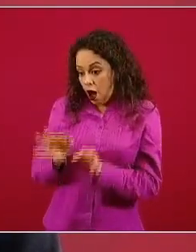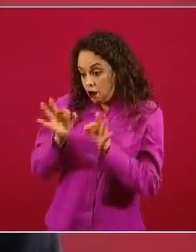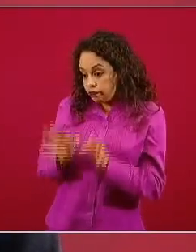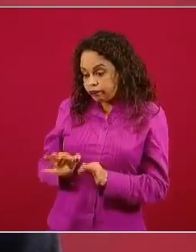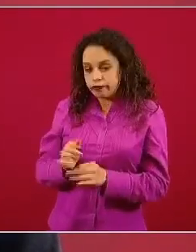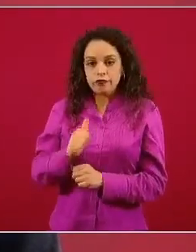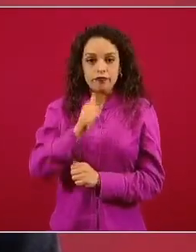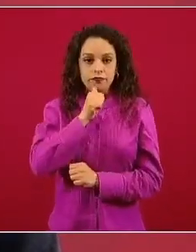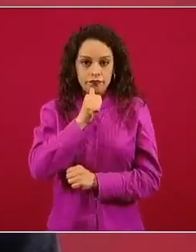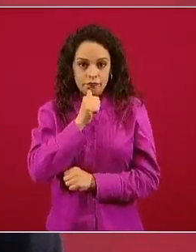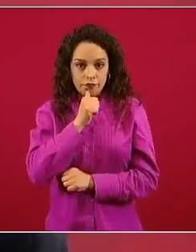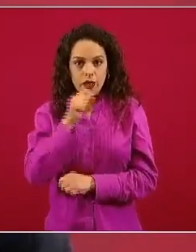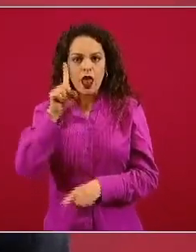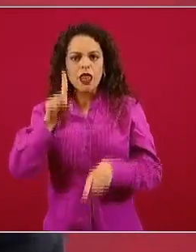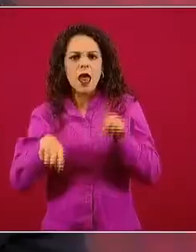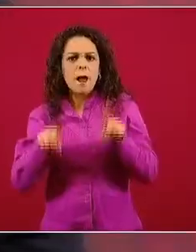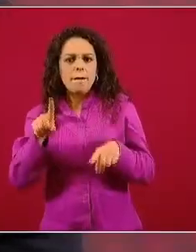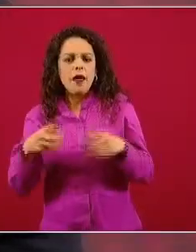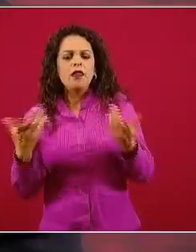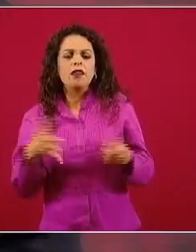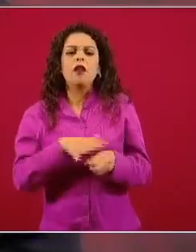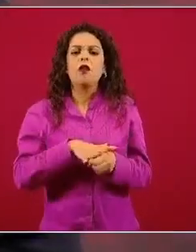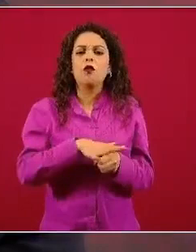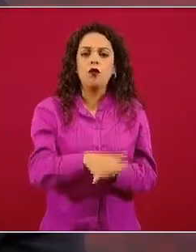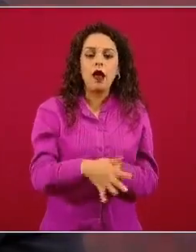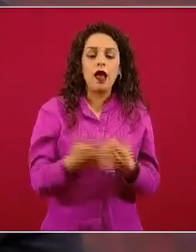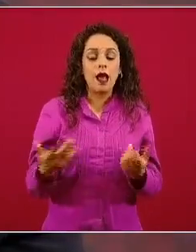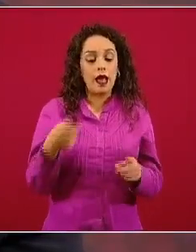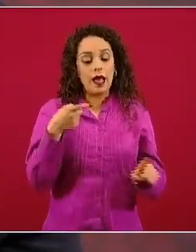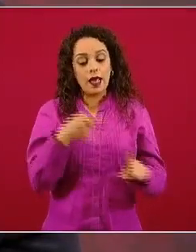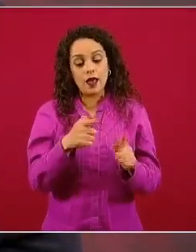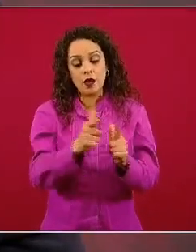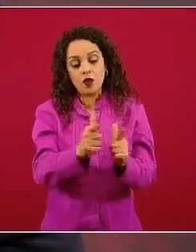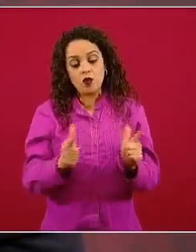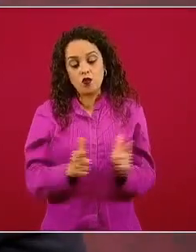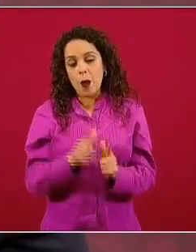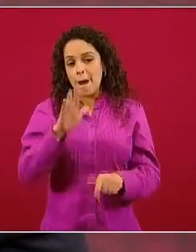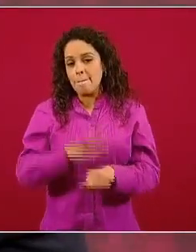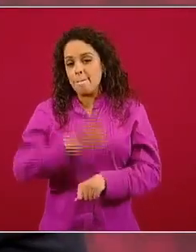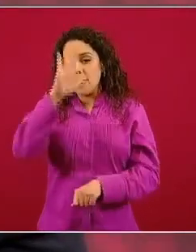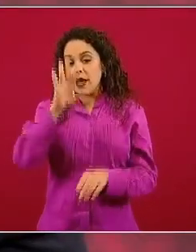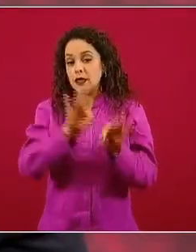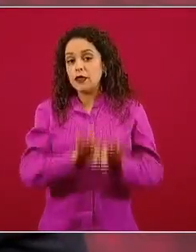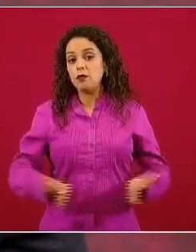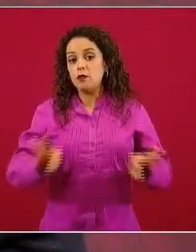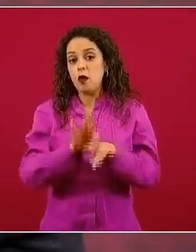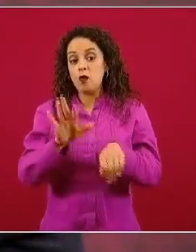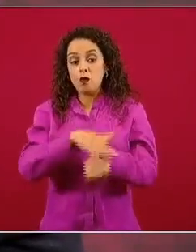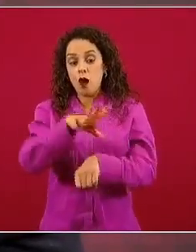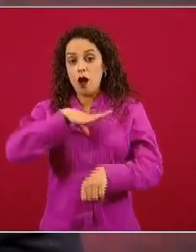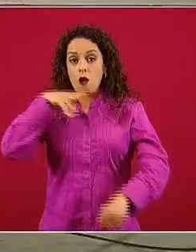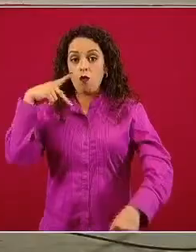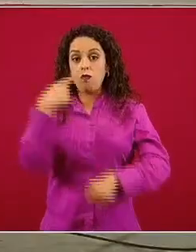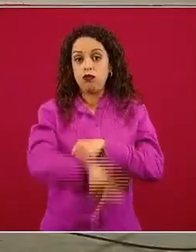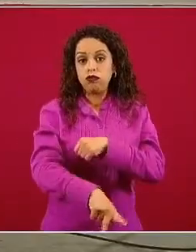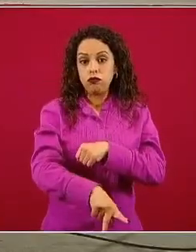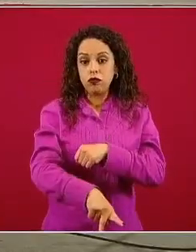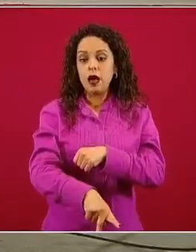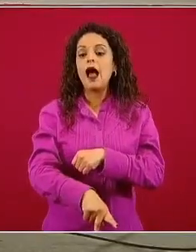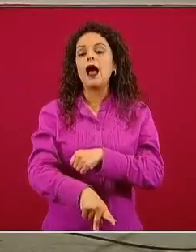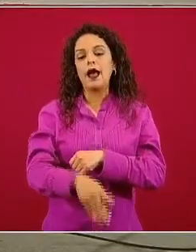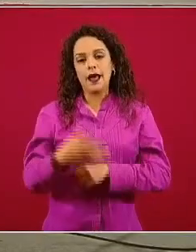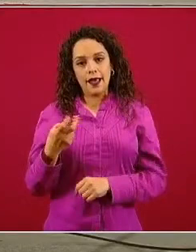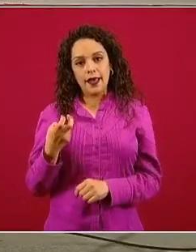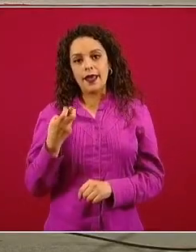Va a depender precisamente de los grupos de riesgo y prioritarios que en su momento se tengan que